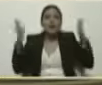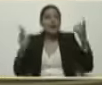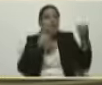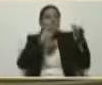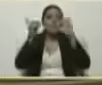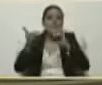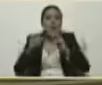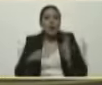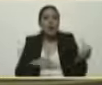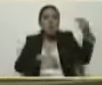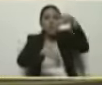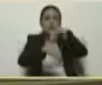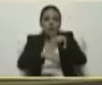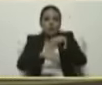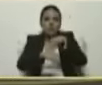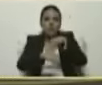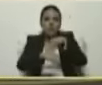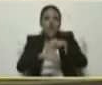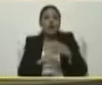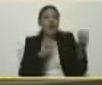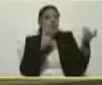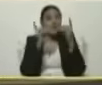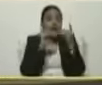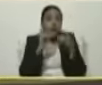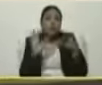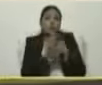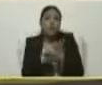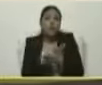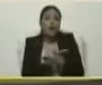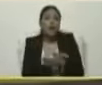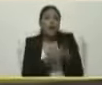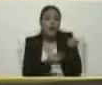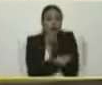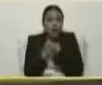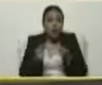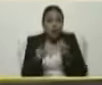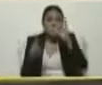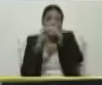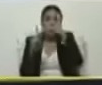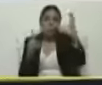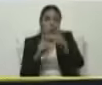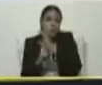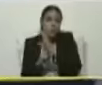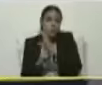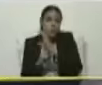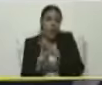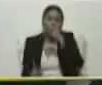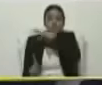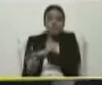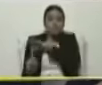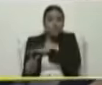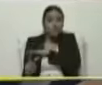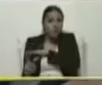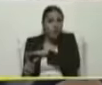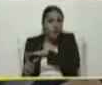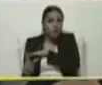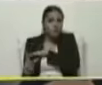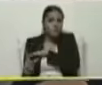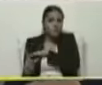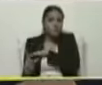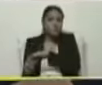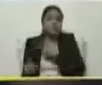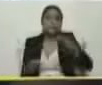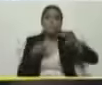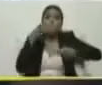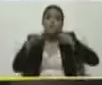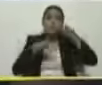diálogo nacional, diálogo económico, cultural, social,